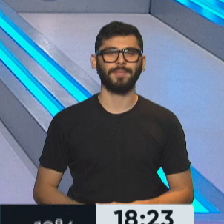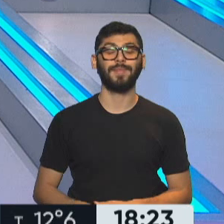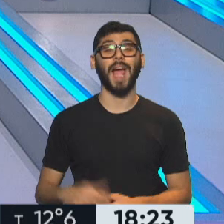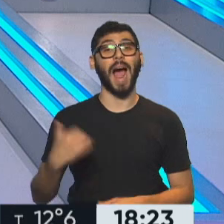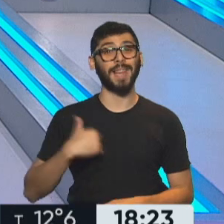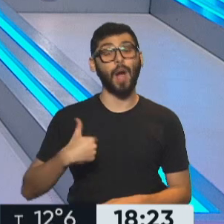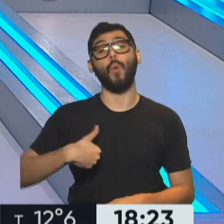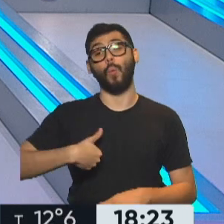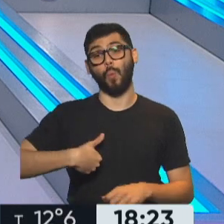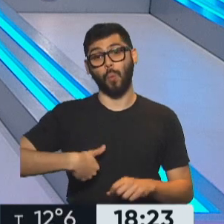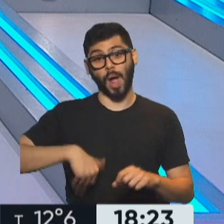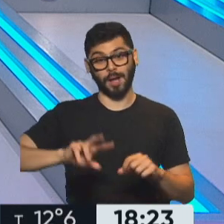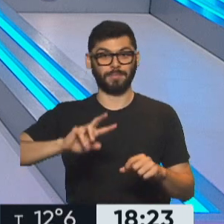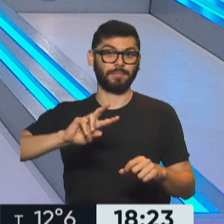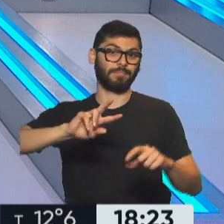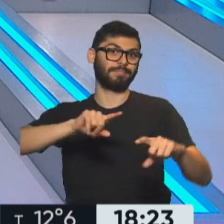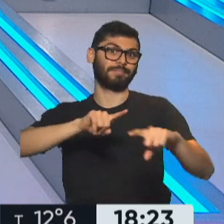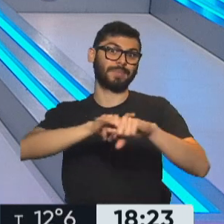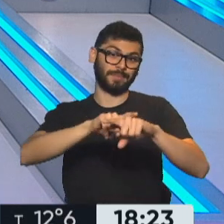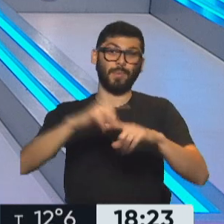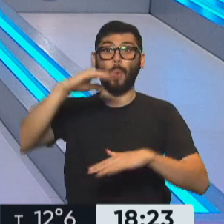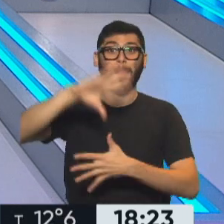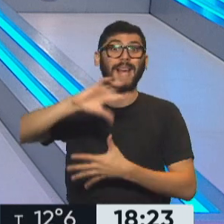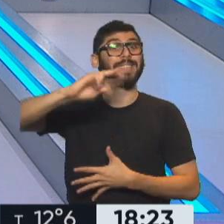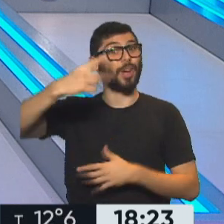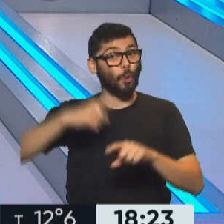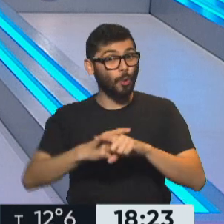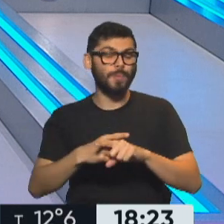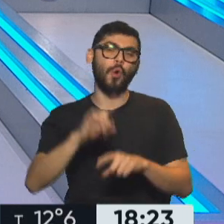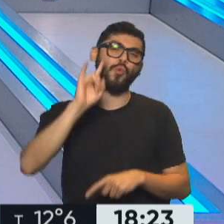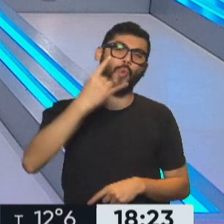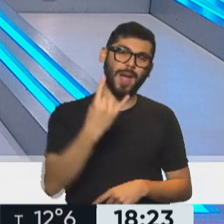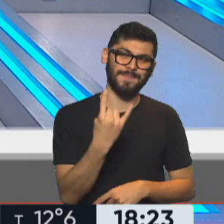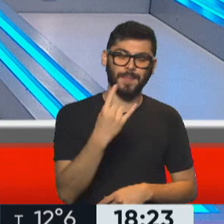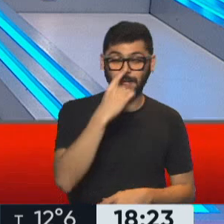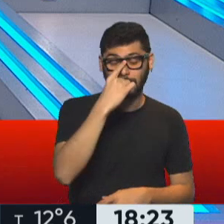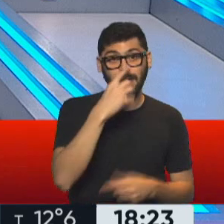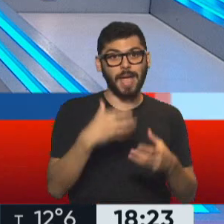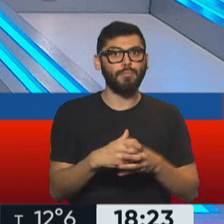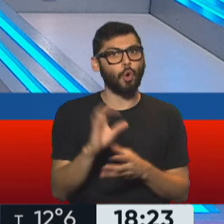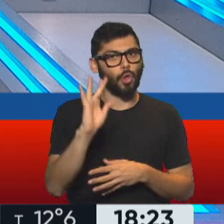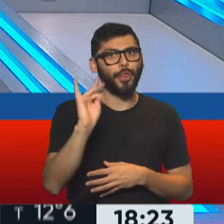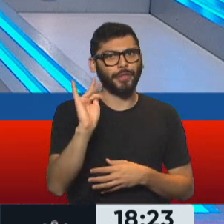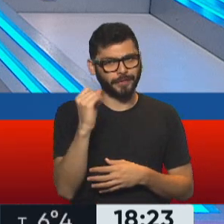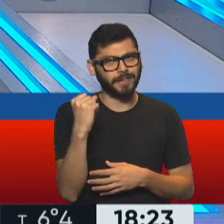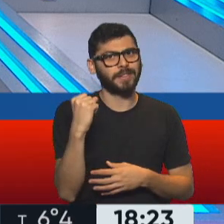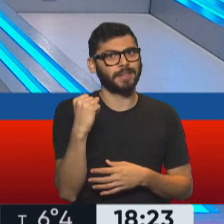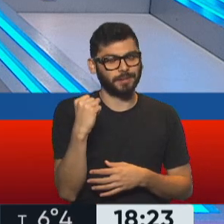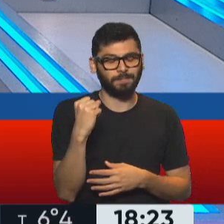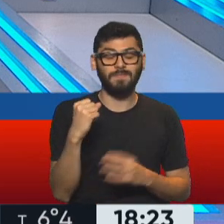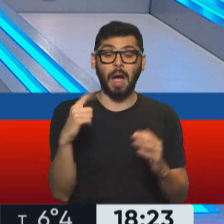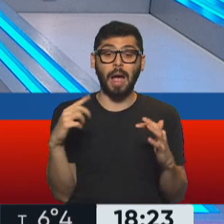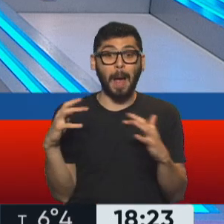Y Argentina enfrentará en su segunda presentación en la Copa América frente a Uruguay. Siempre un difícil equipo, un partido